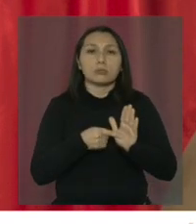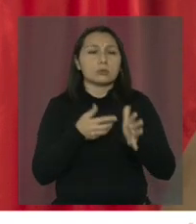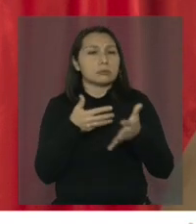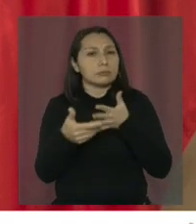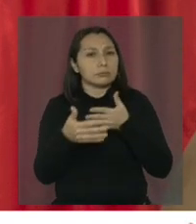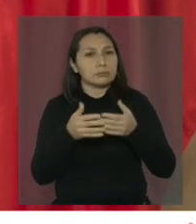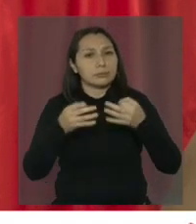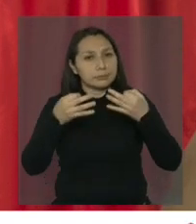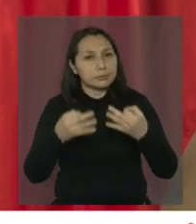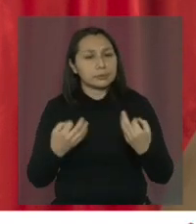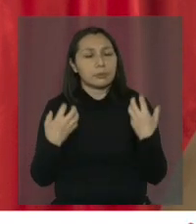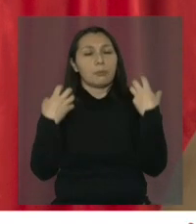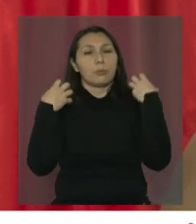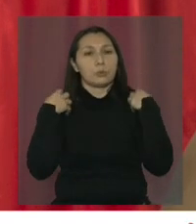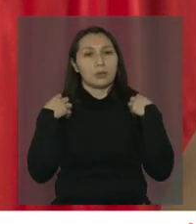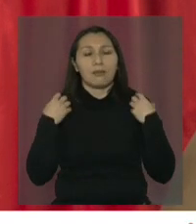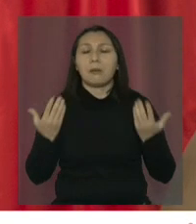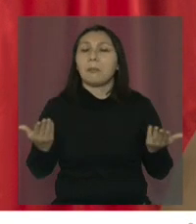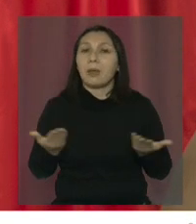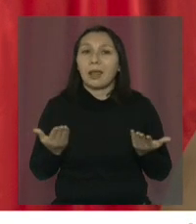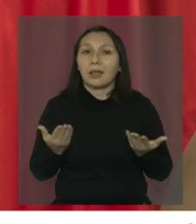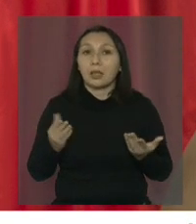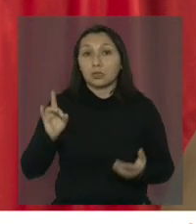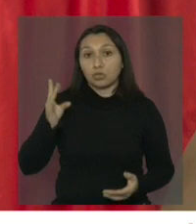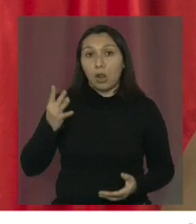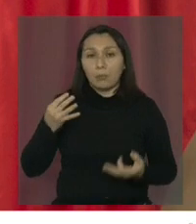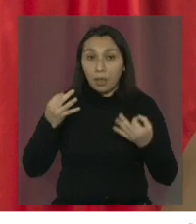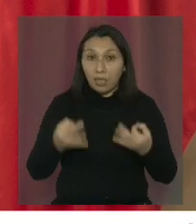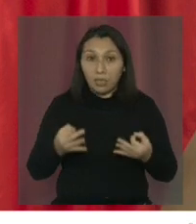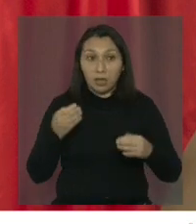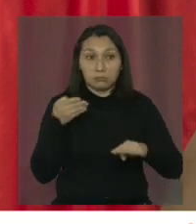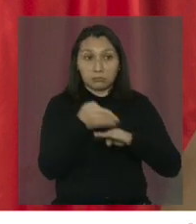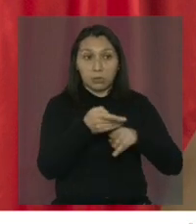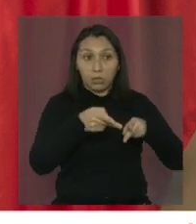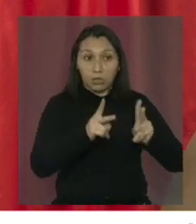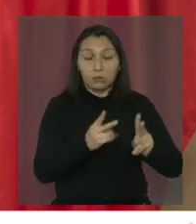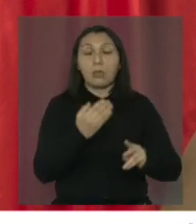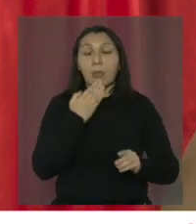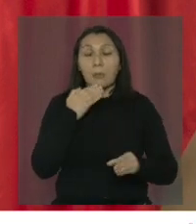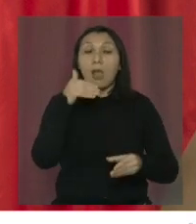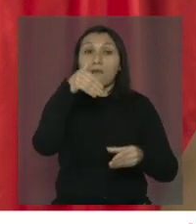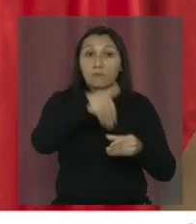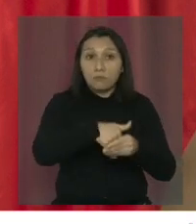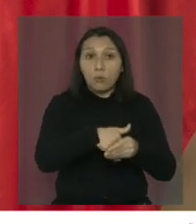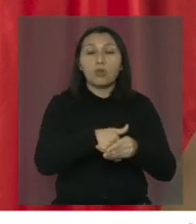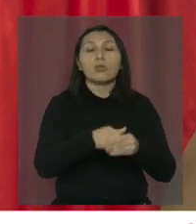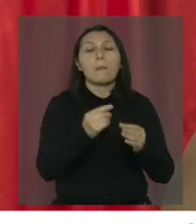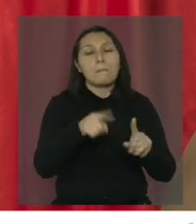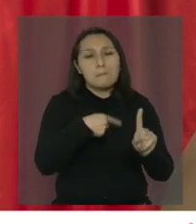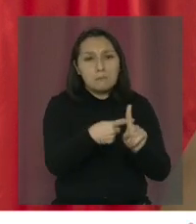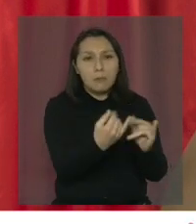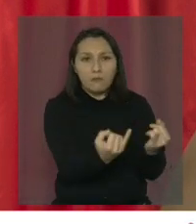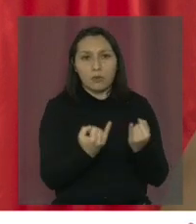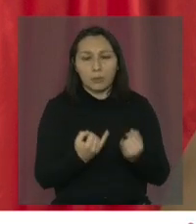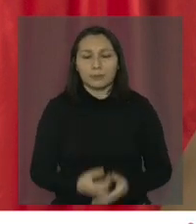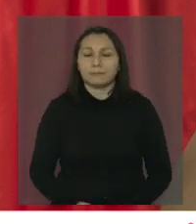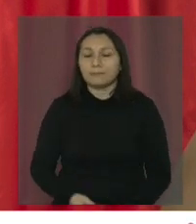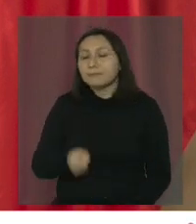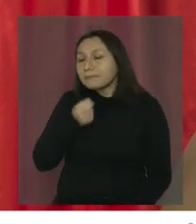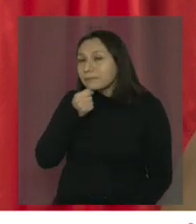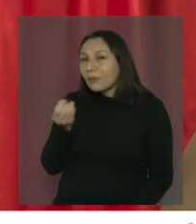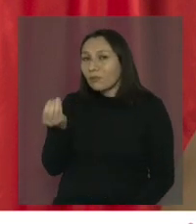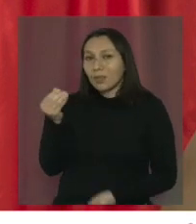transparente y la manera más responsable para que no solamente esté garantizado el derecho a voto sino que el derecho a voto informado ministra